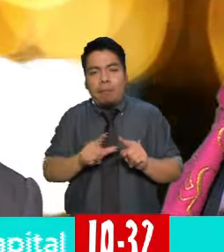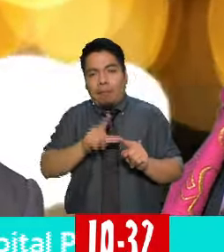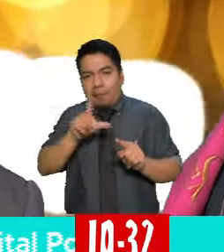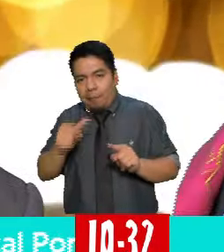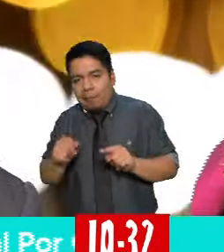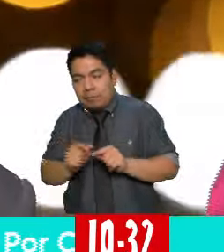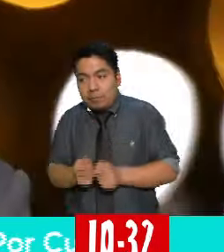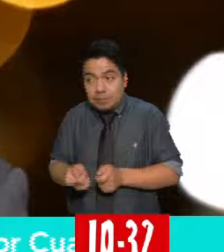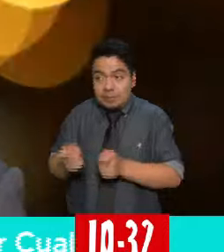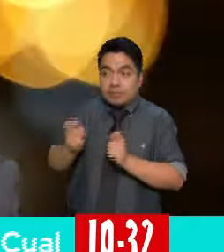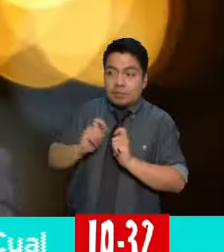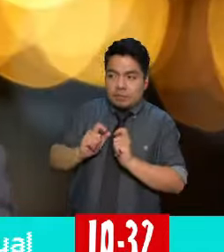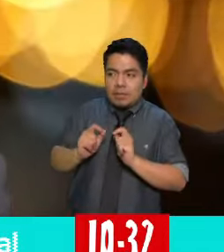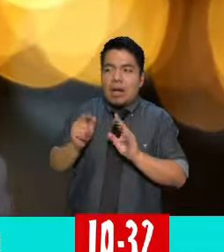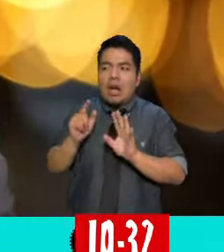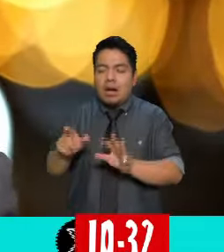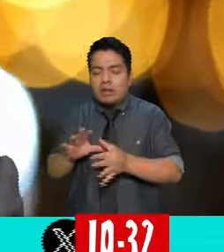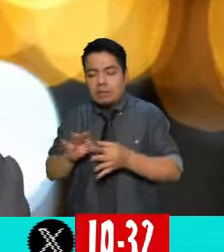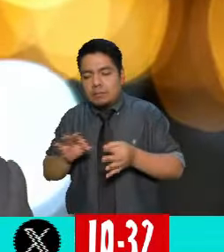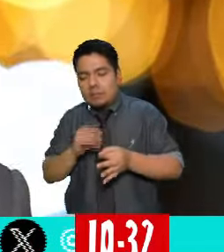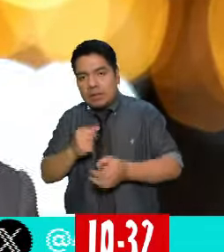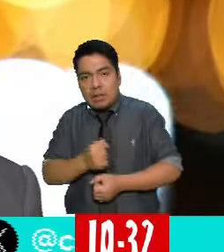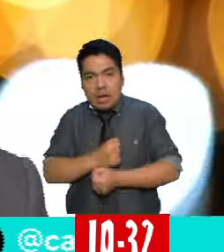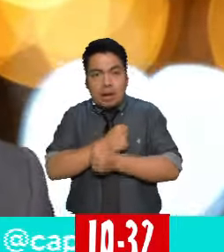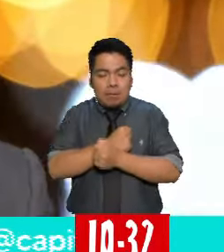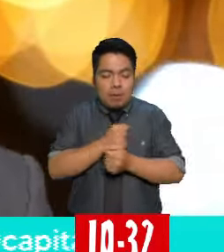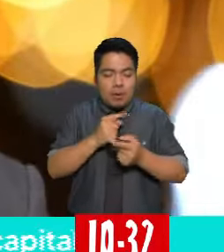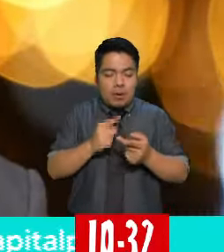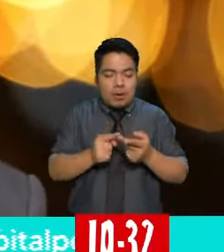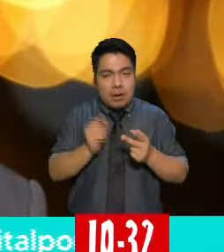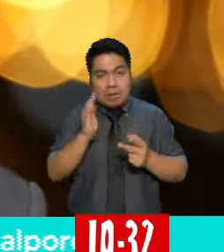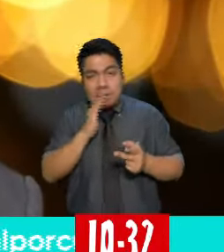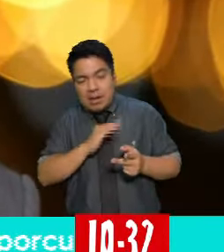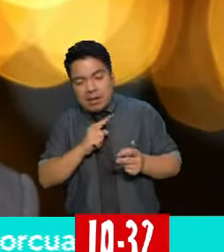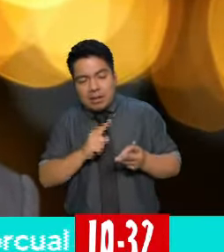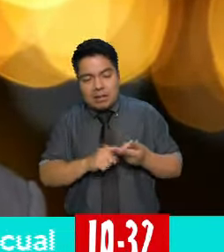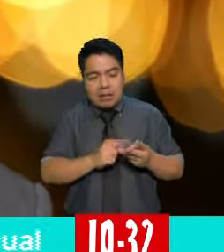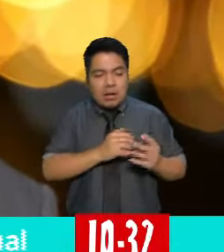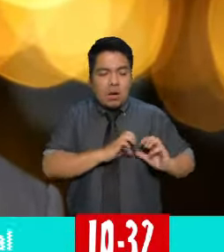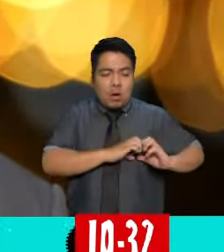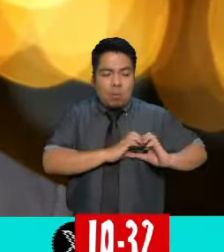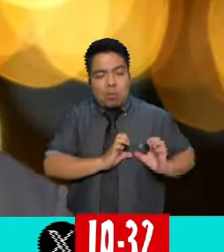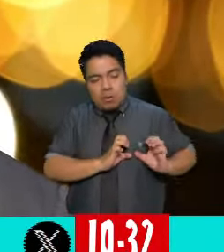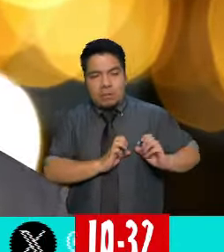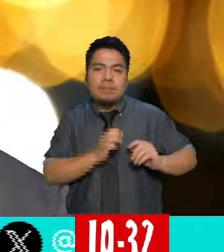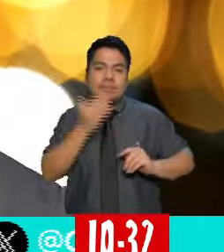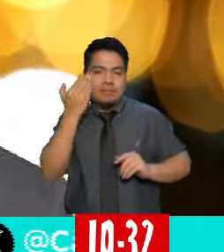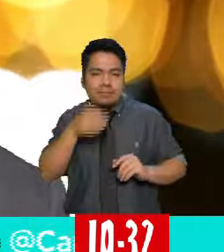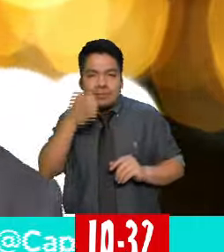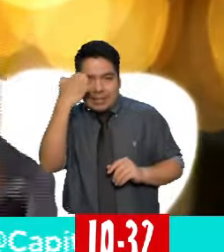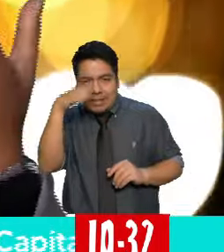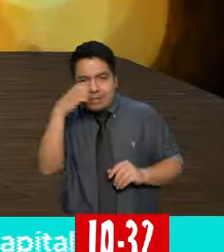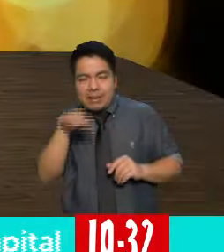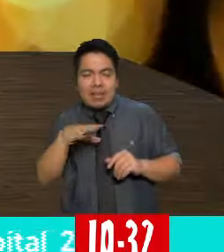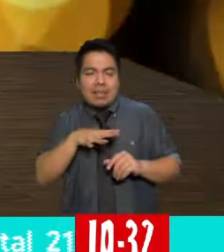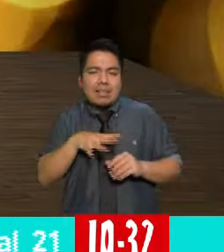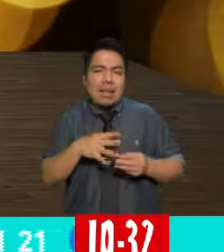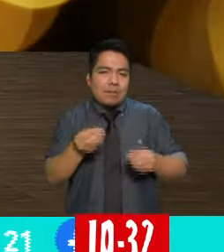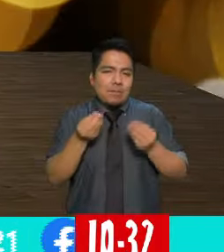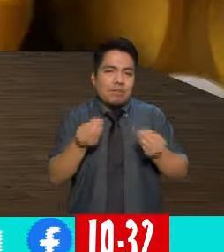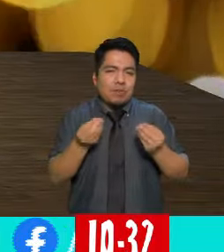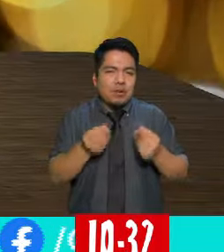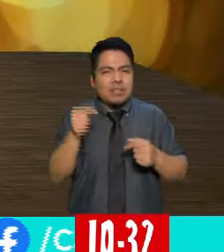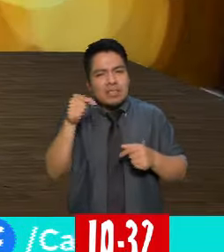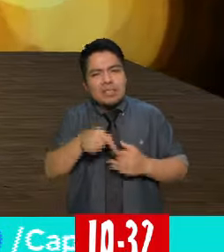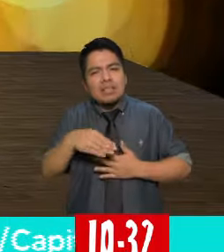encargo, así como de, okay, vamos a hablar de amor, vamos a hablar de desamor. ¡Qué chido! Y ya empezamos. Total experiencia sobran. Sí. Oye, esta